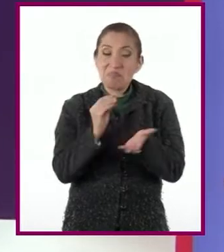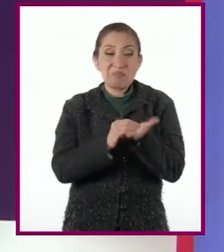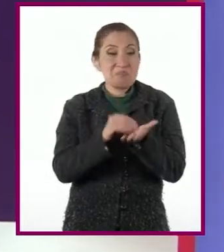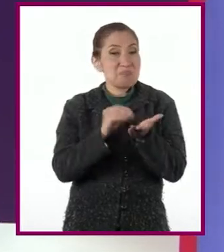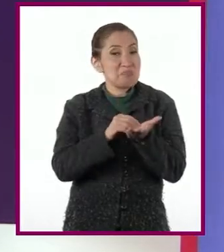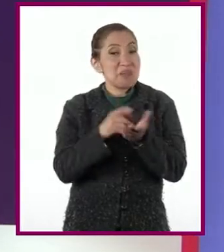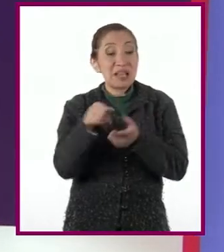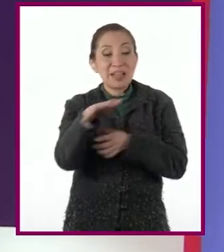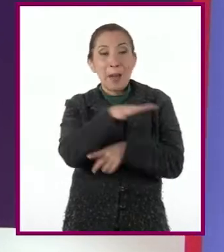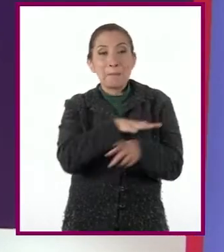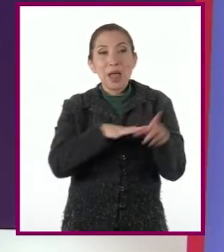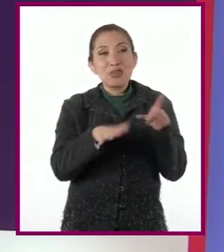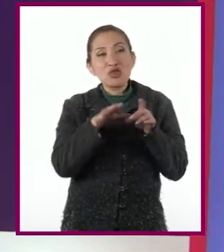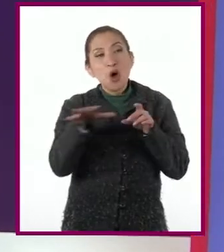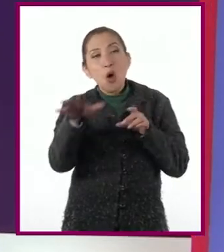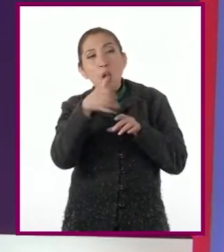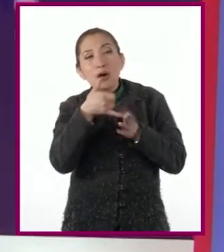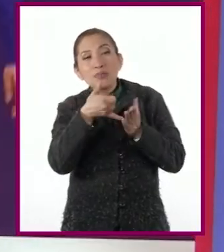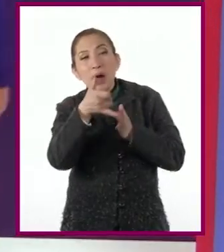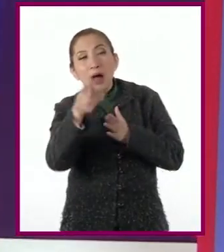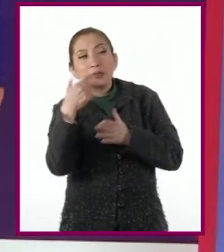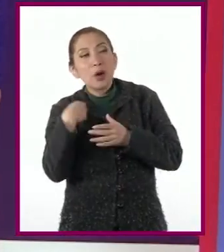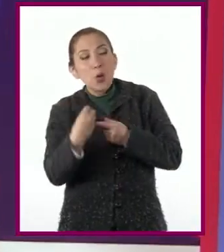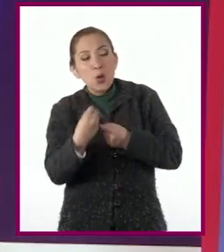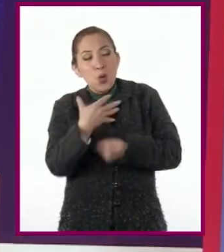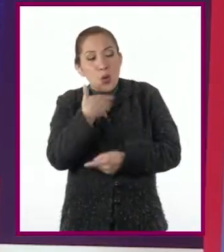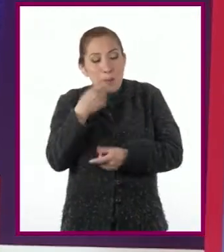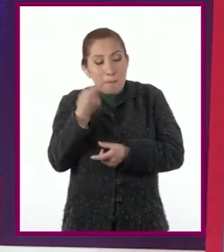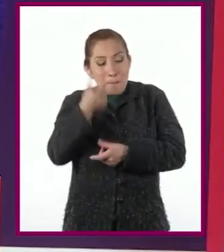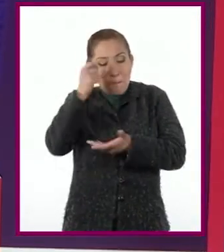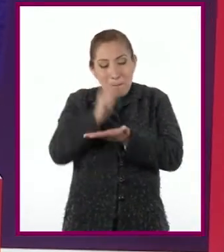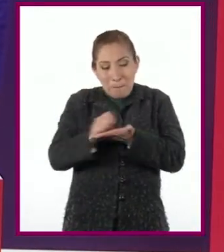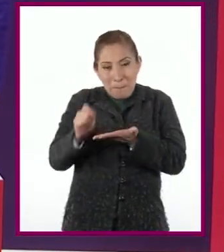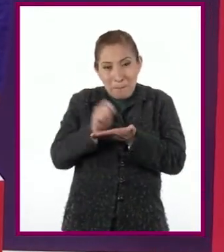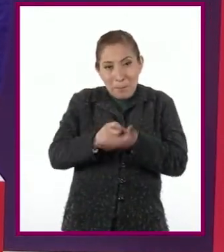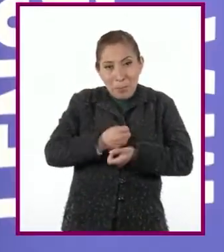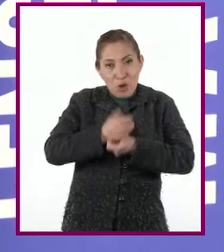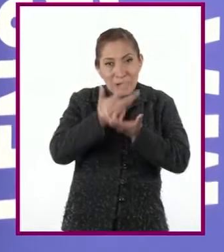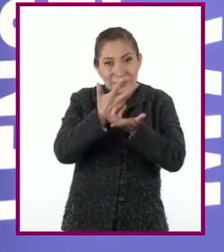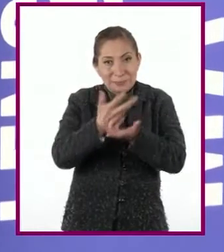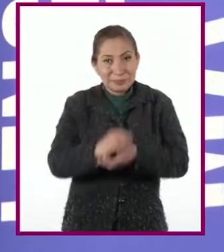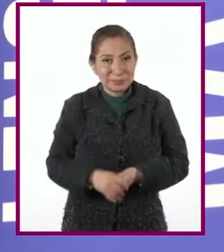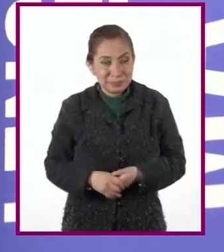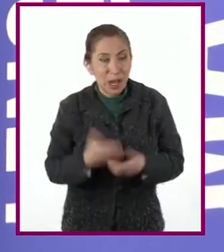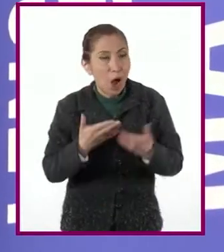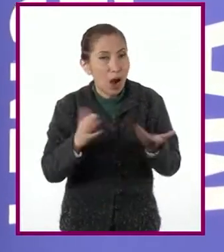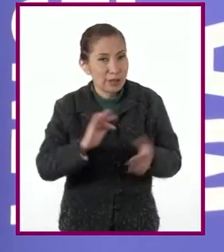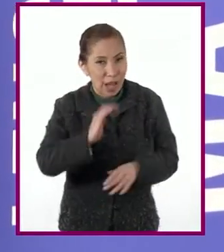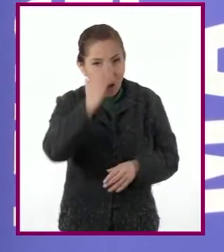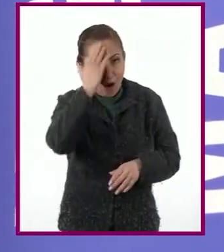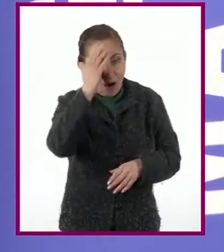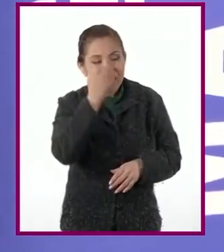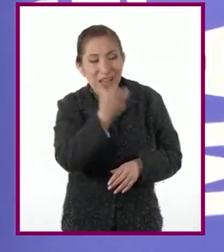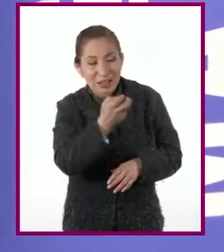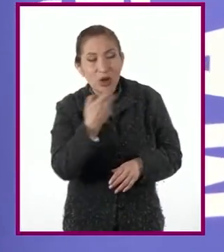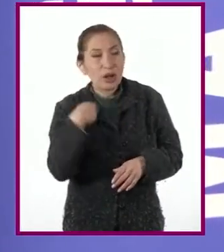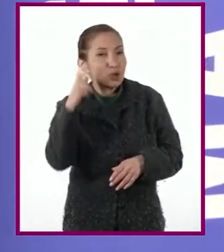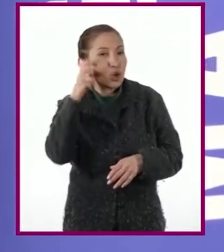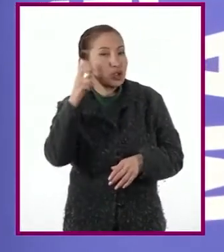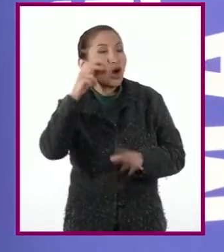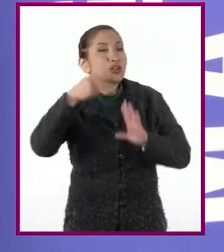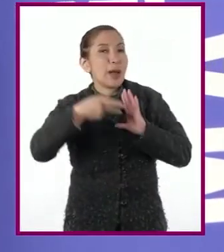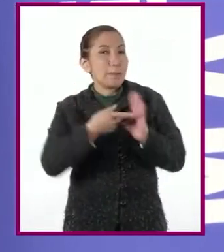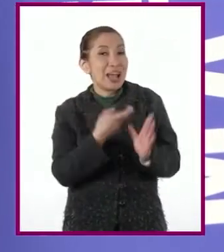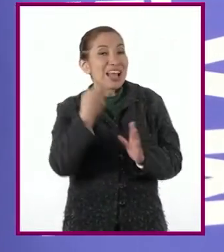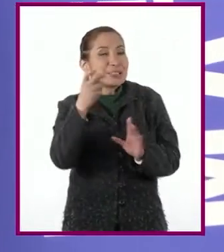contrario, este ambiente de campo lo inspiró a escribir sus primeros poemas. Ahora que conocemos esto, escuchemos de